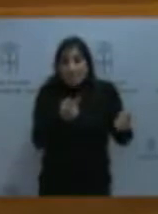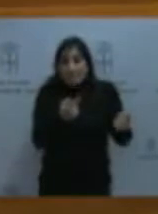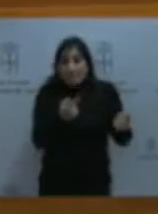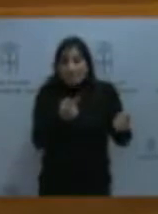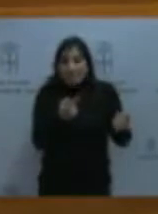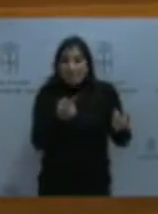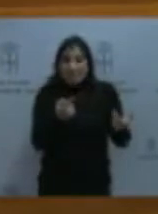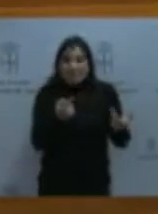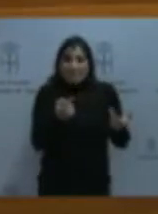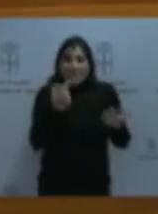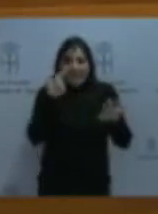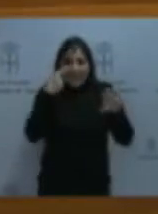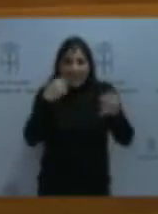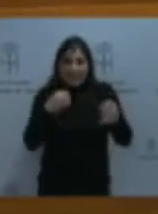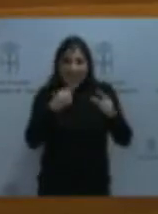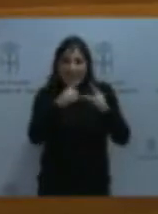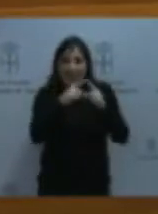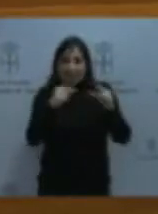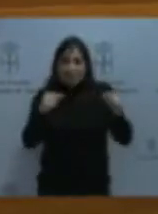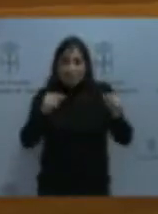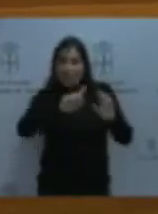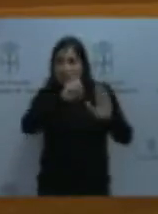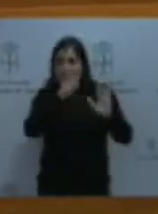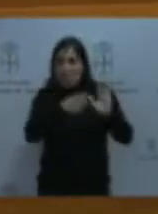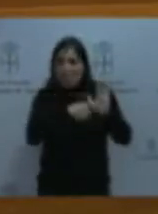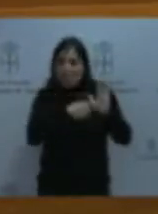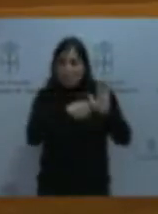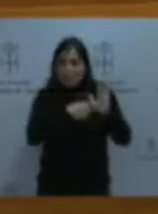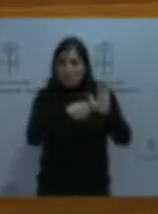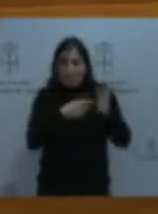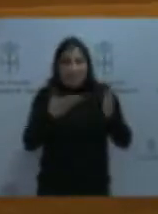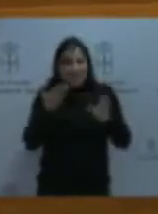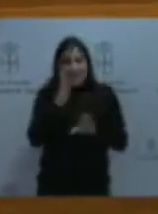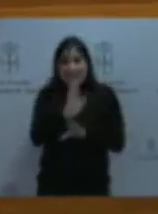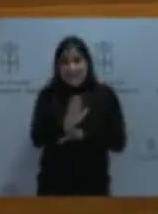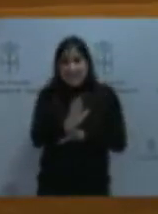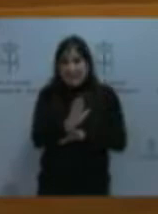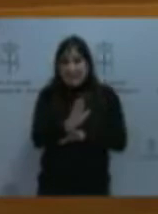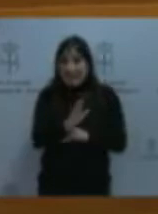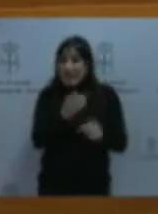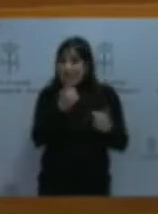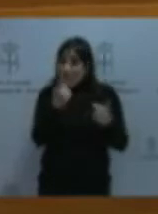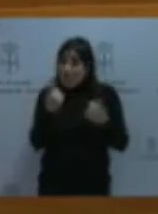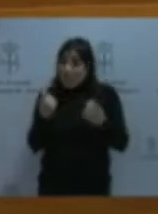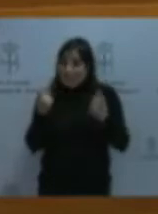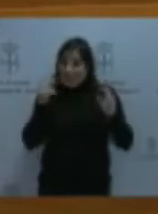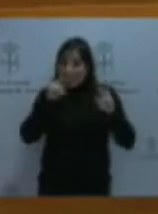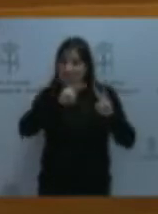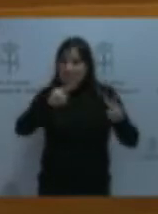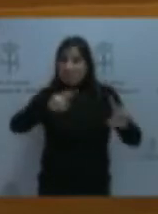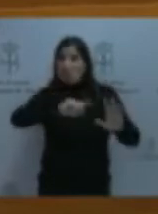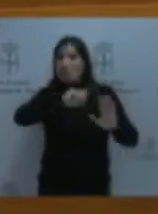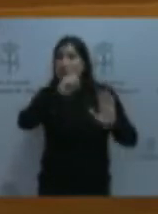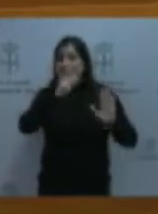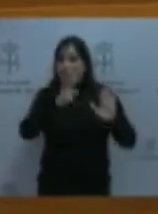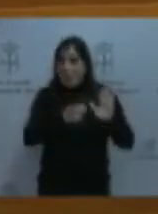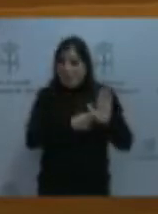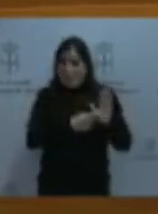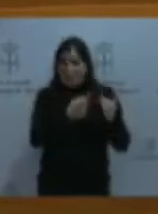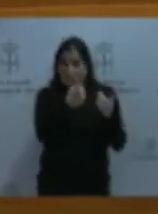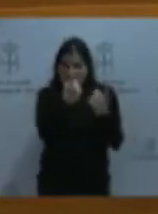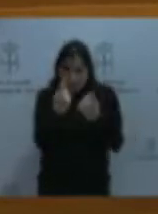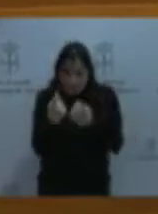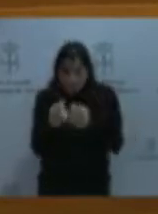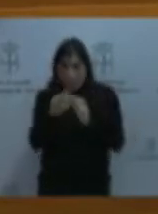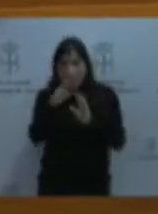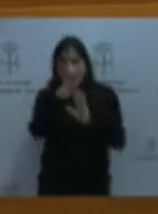completo. Les falta una visión integral, les faltan medidas que sean motor, que impulsen